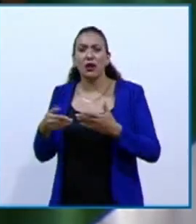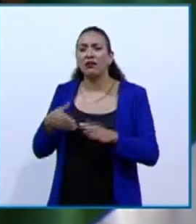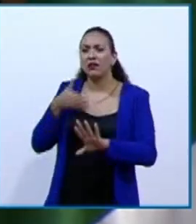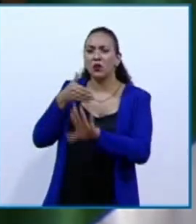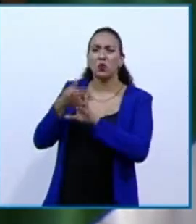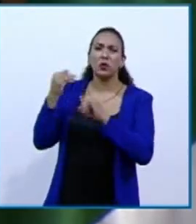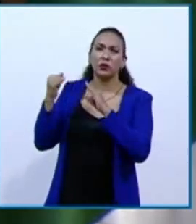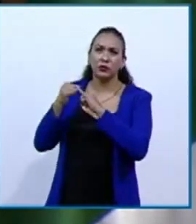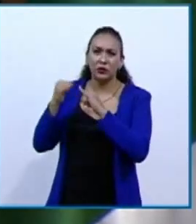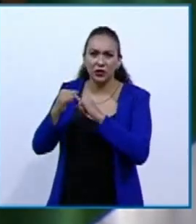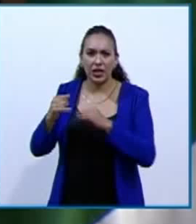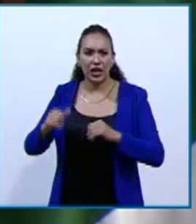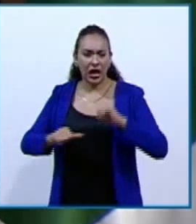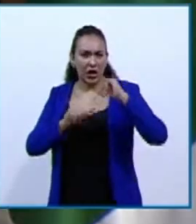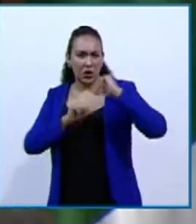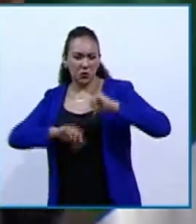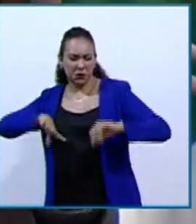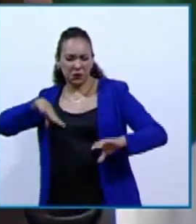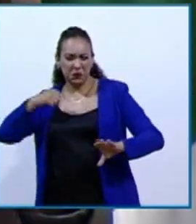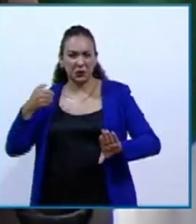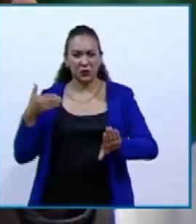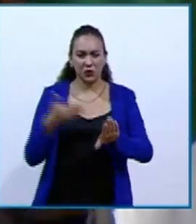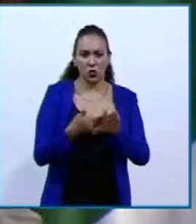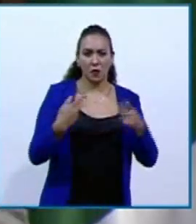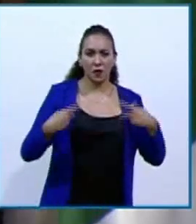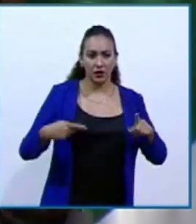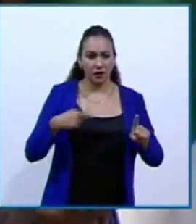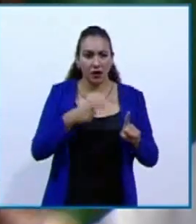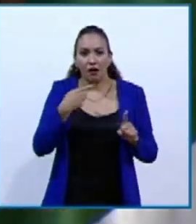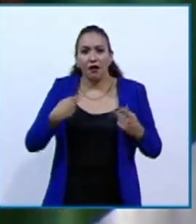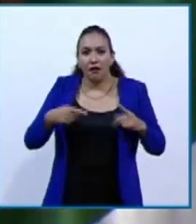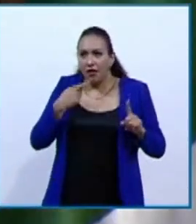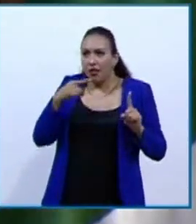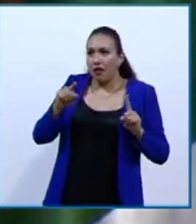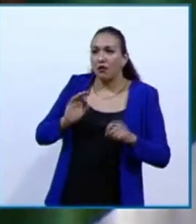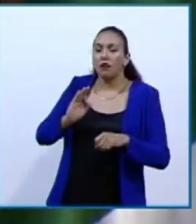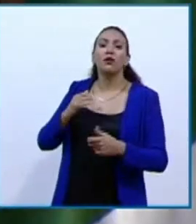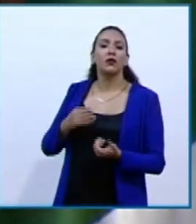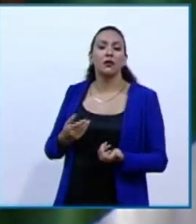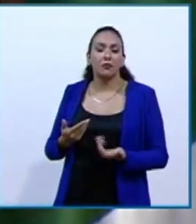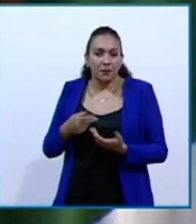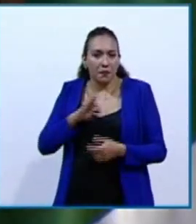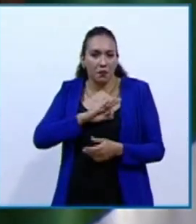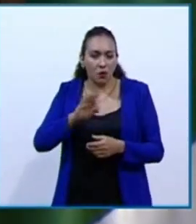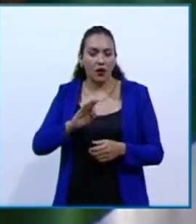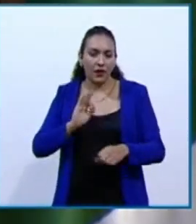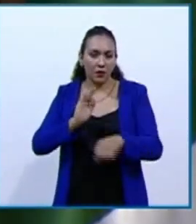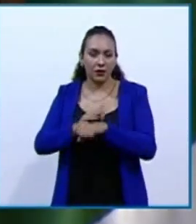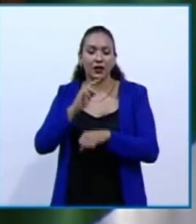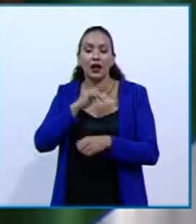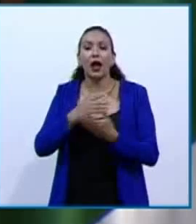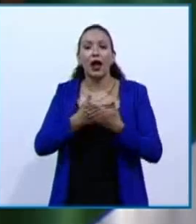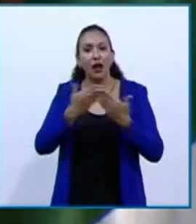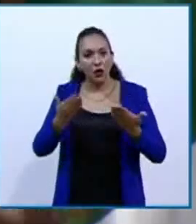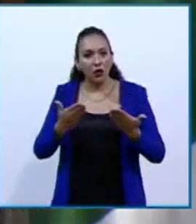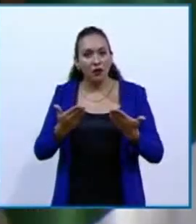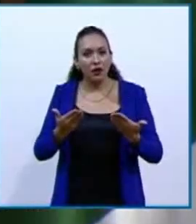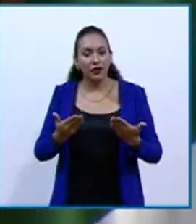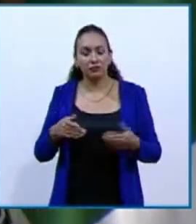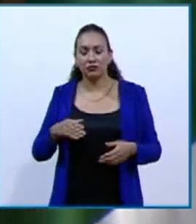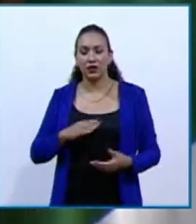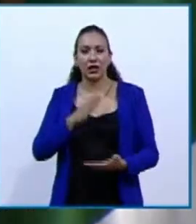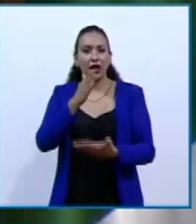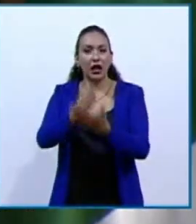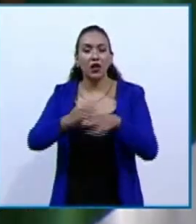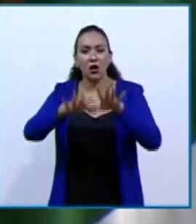concretos, en los actos de autoridad concretos, nos beneficien a todas y a todos y no necesitemos ir a un tribunal para hacerlos valer